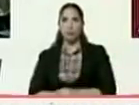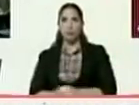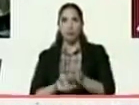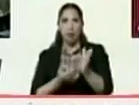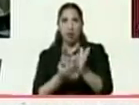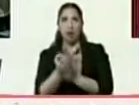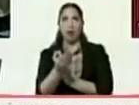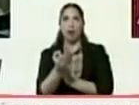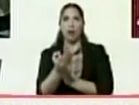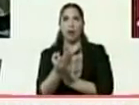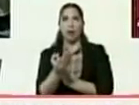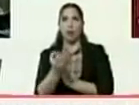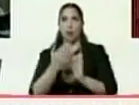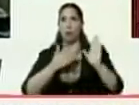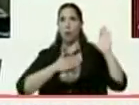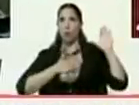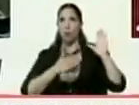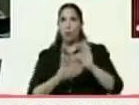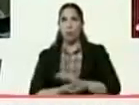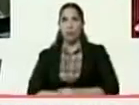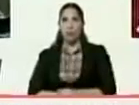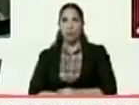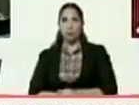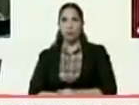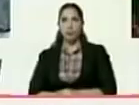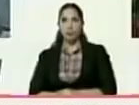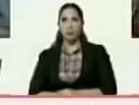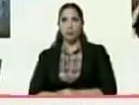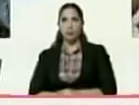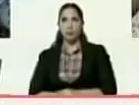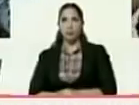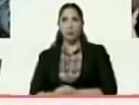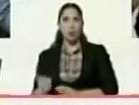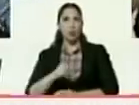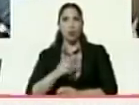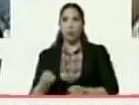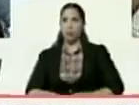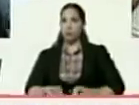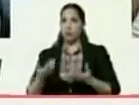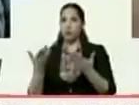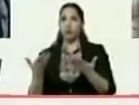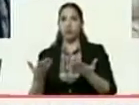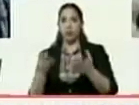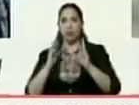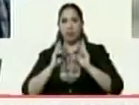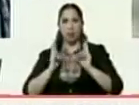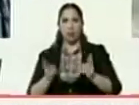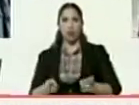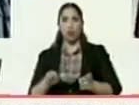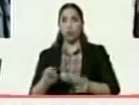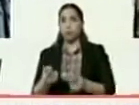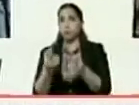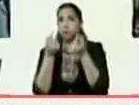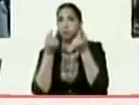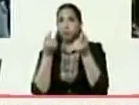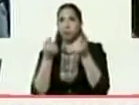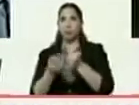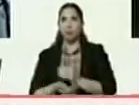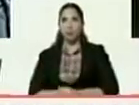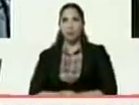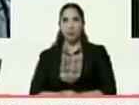leal, juro que no daremos reposo ni un instante